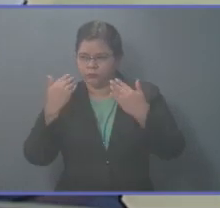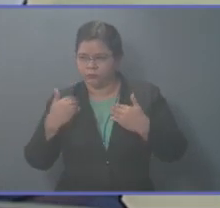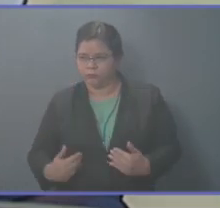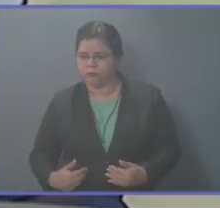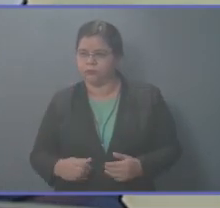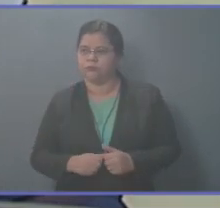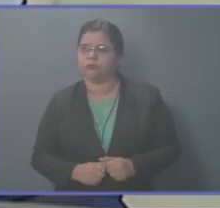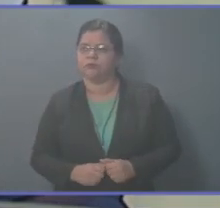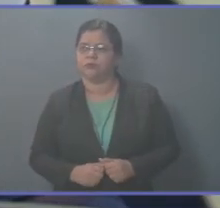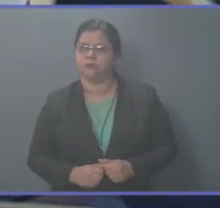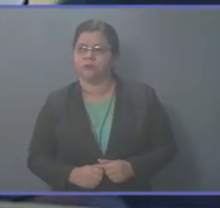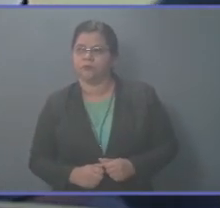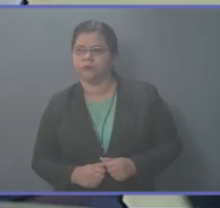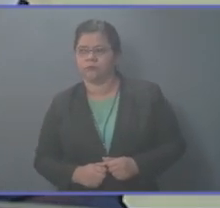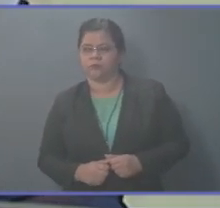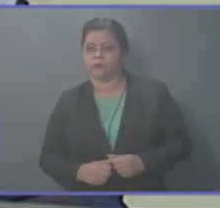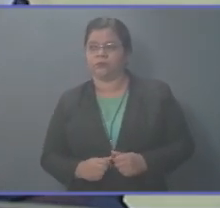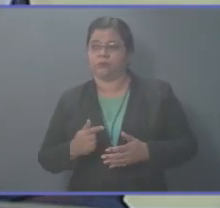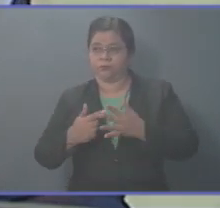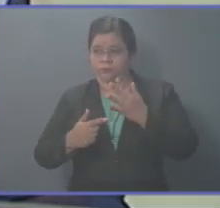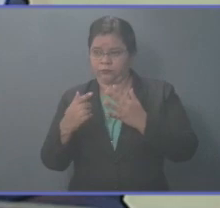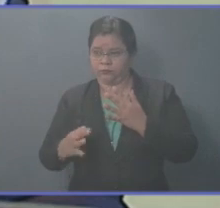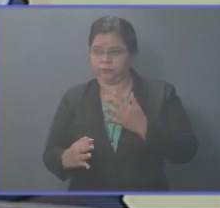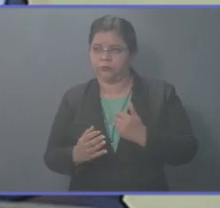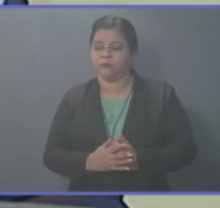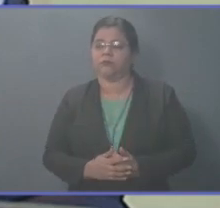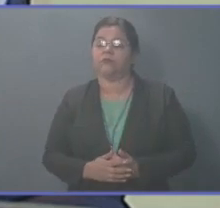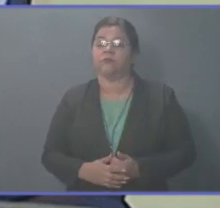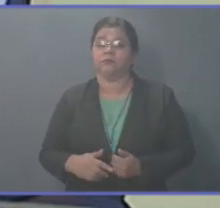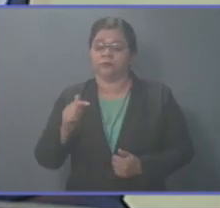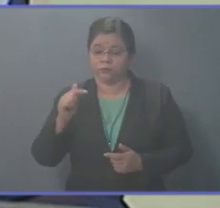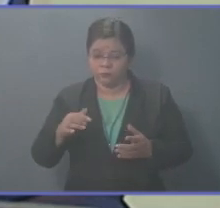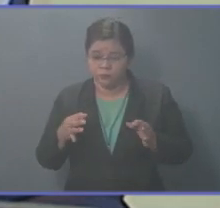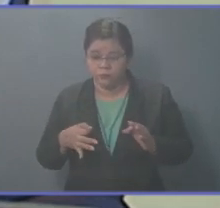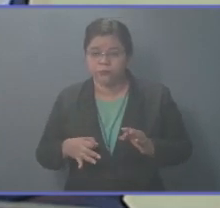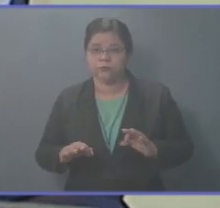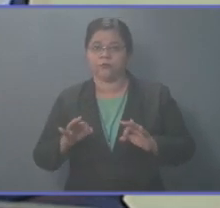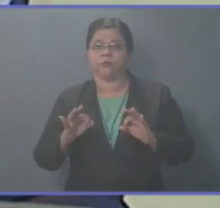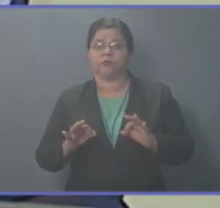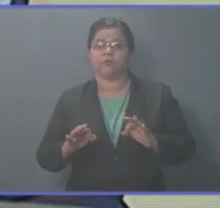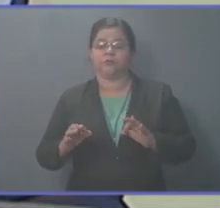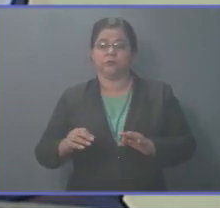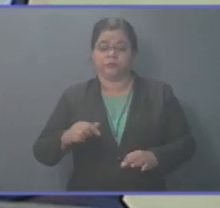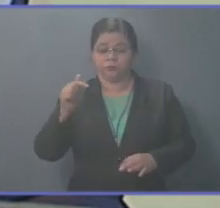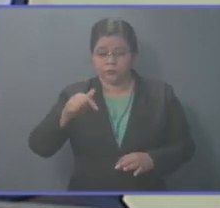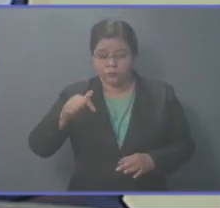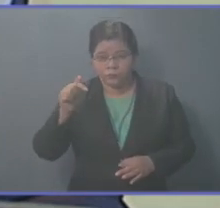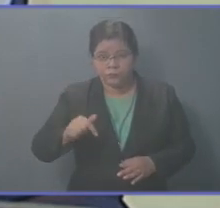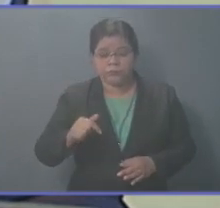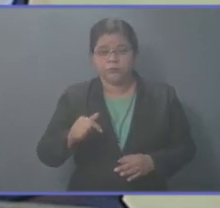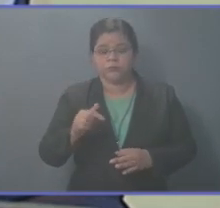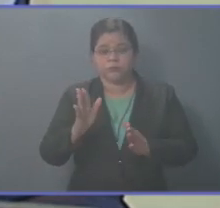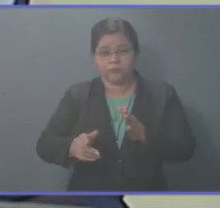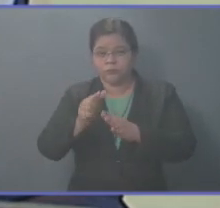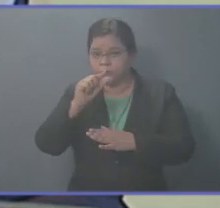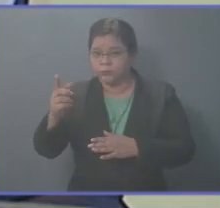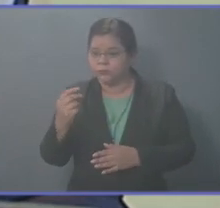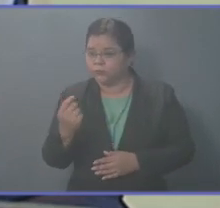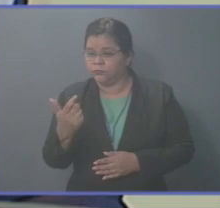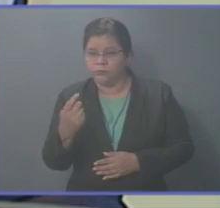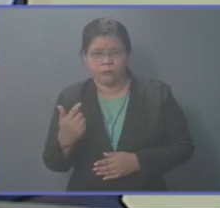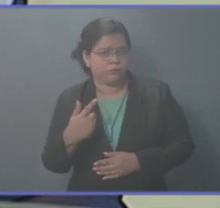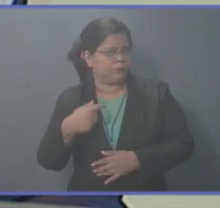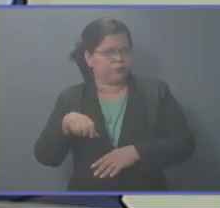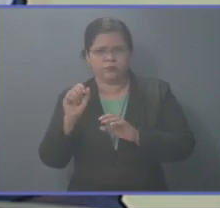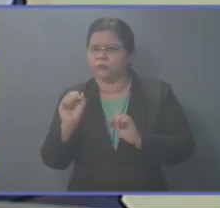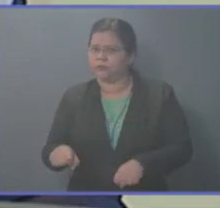humanos y humanitarios y la ley. Es así que este cuerpo de seguridad pública no puede prestarse a